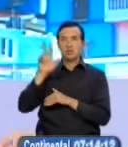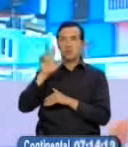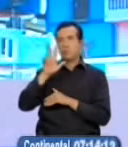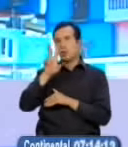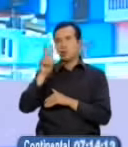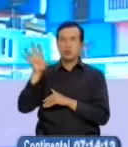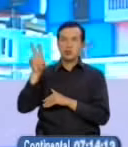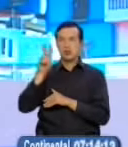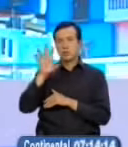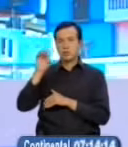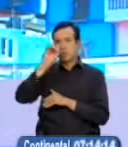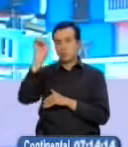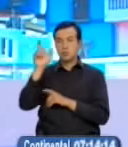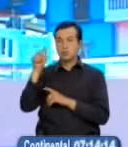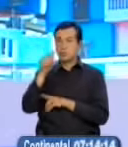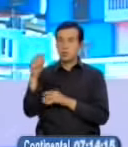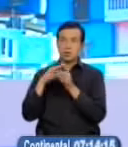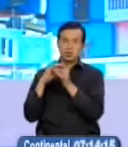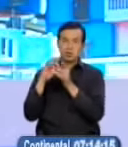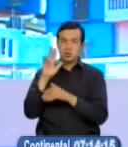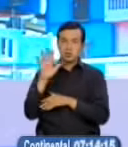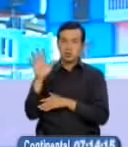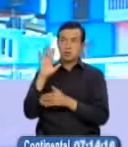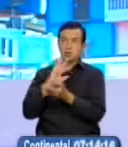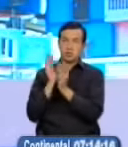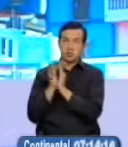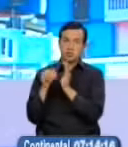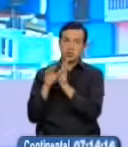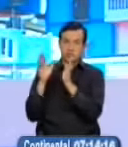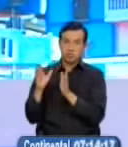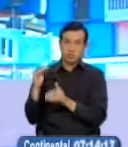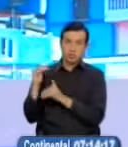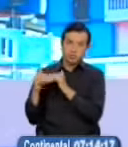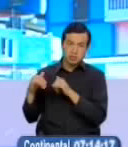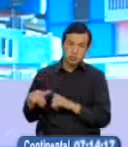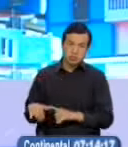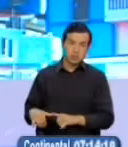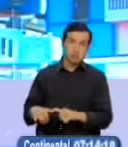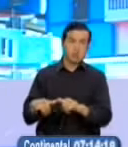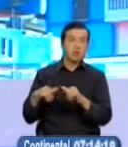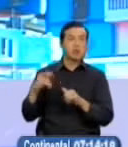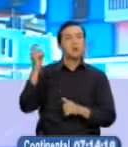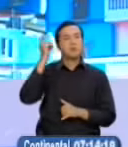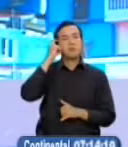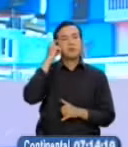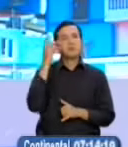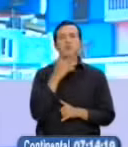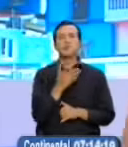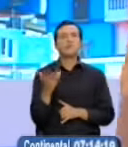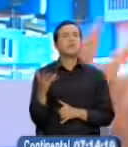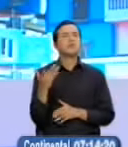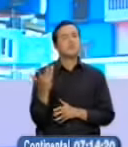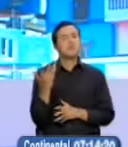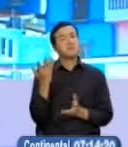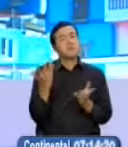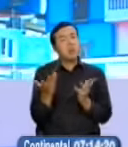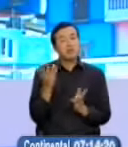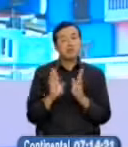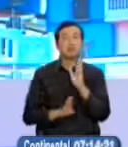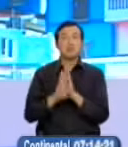adherido a la Alianza País, a la Revolución Ciudadana, y que esto podría ser